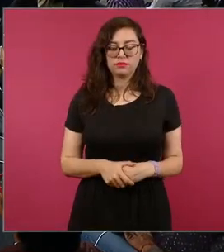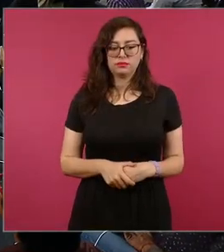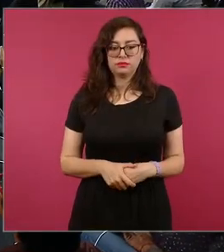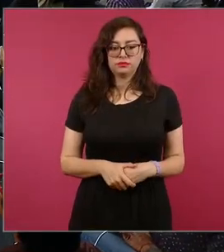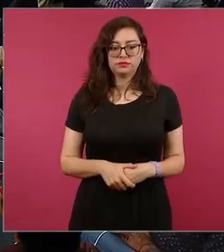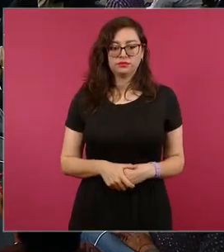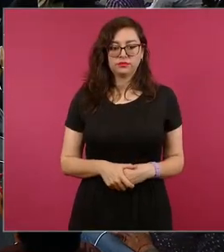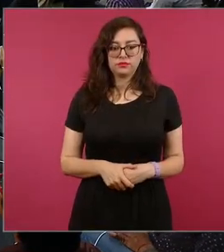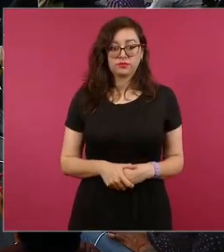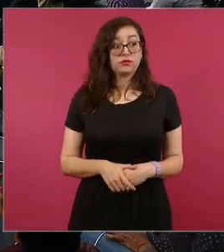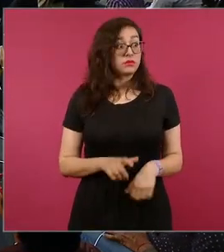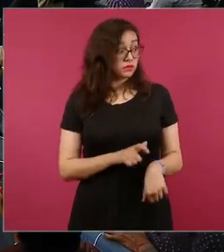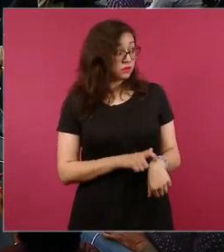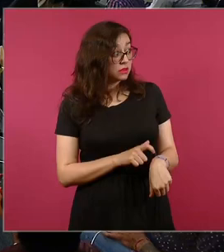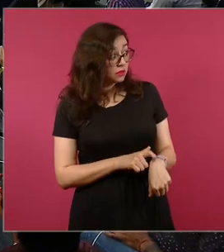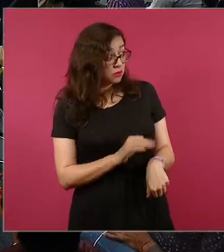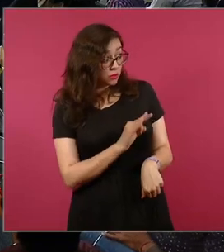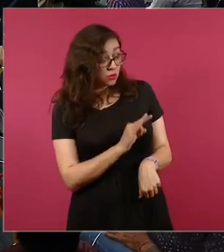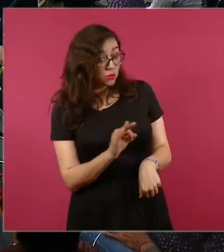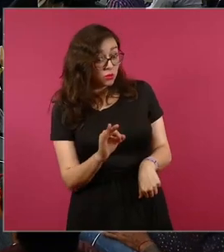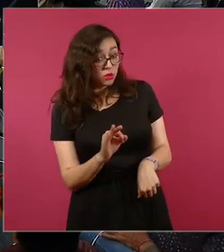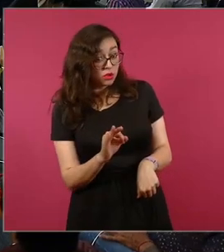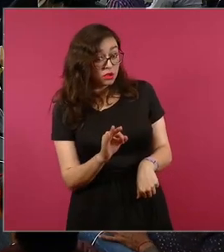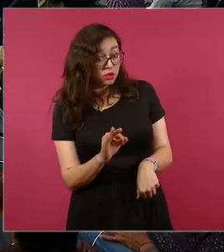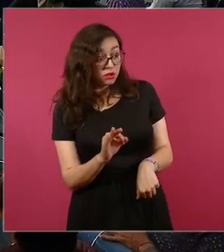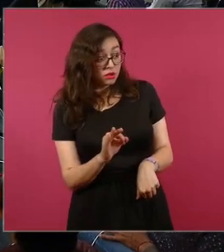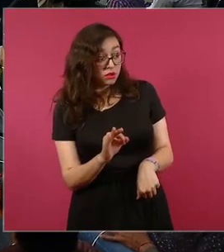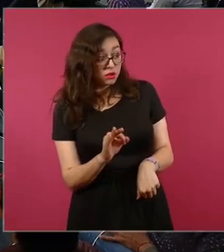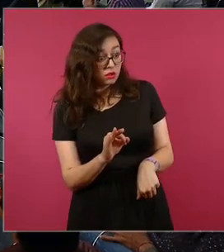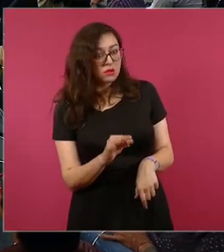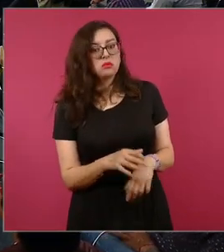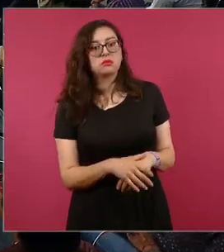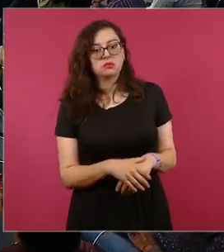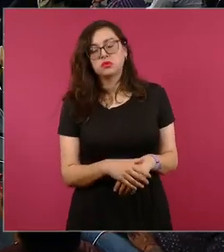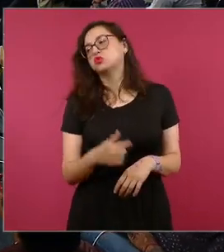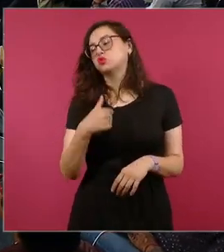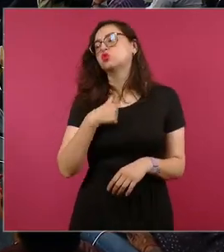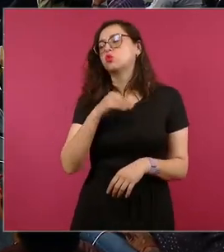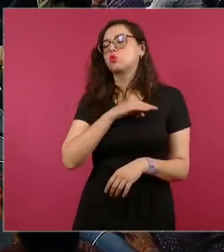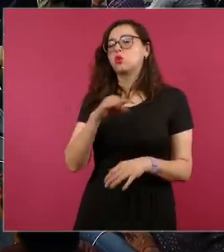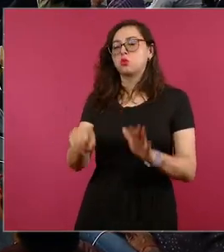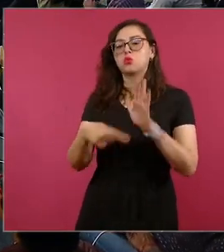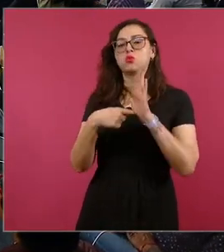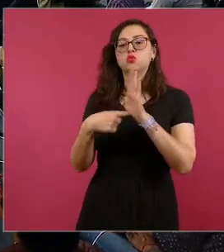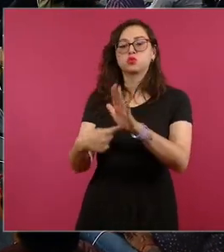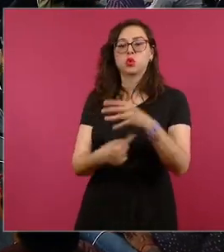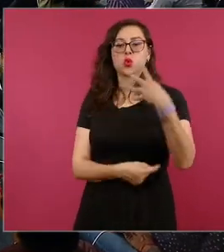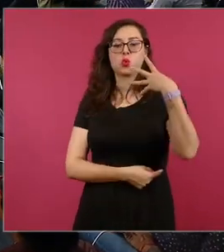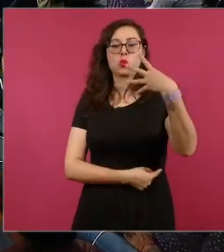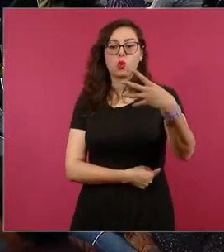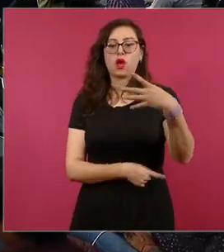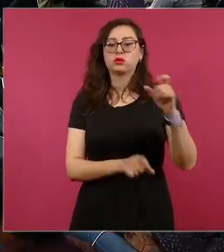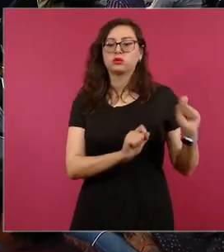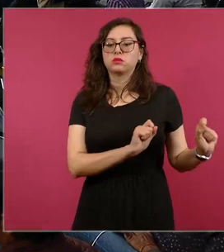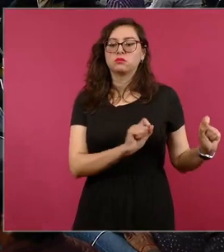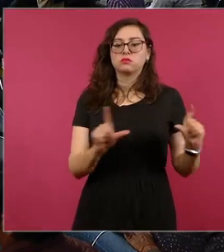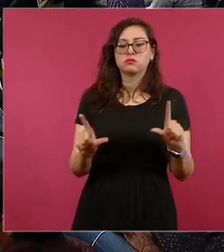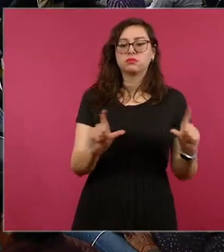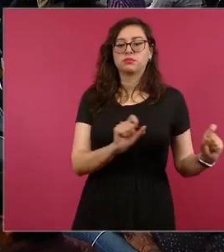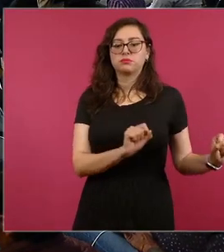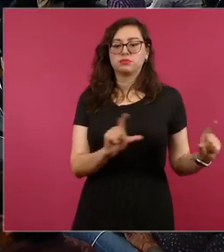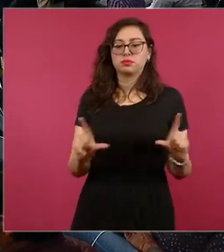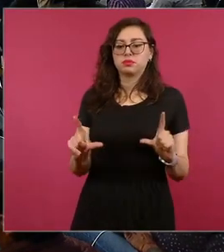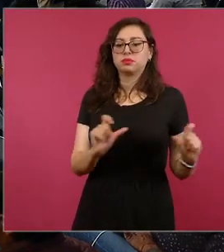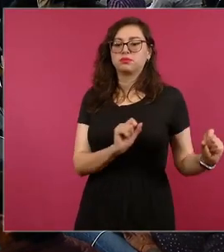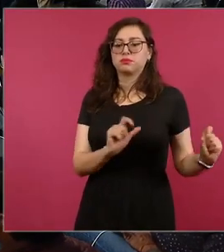Si hay tiempo, ¿sí? Tengo unas cuatro, ¿sí?, imágenes que compartí con esta Raquel